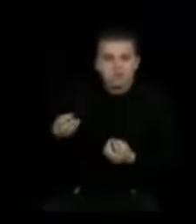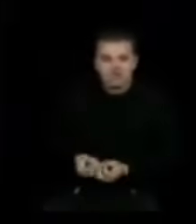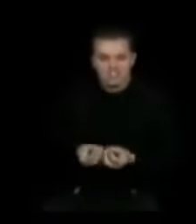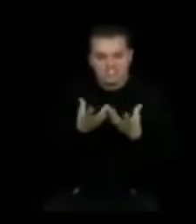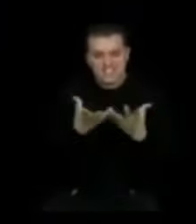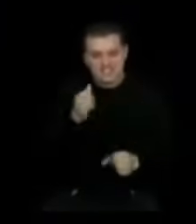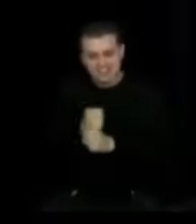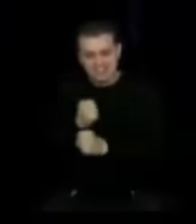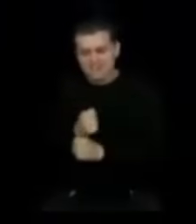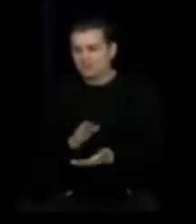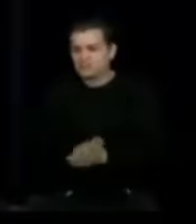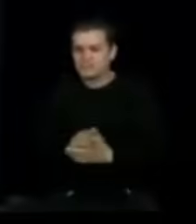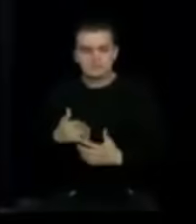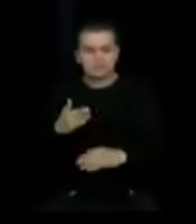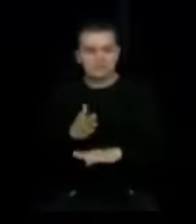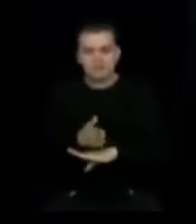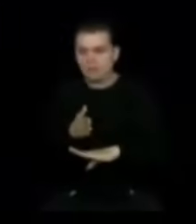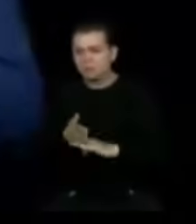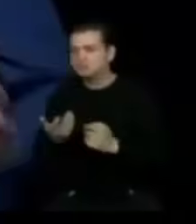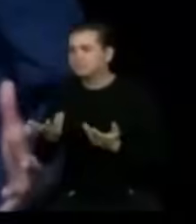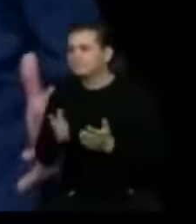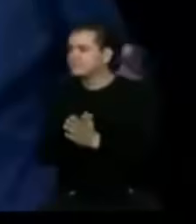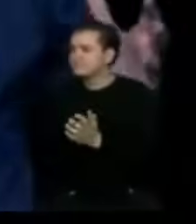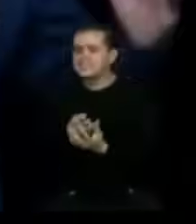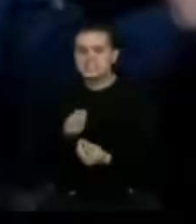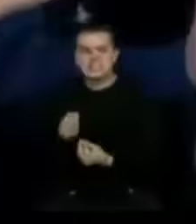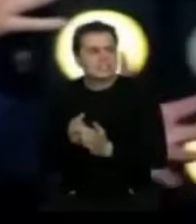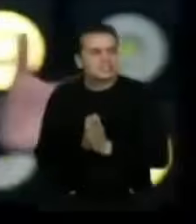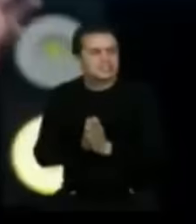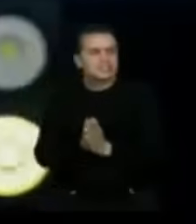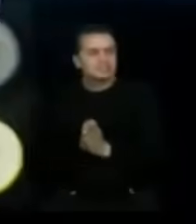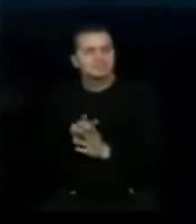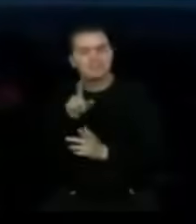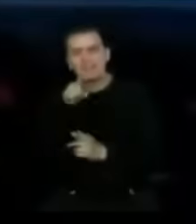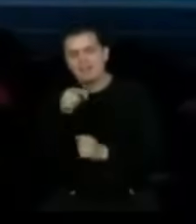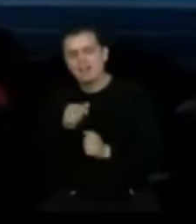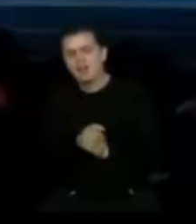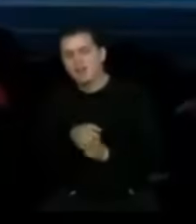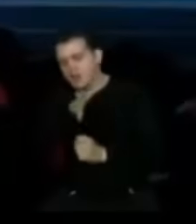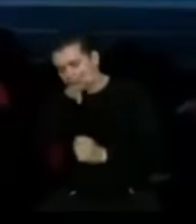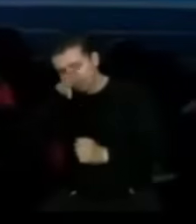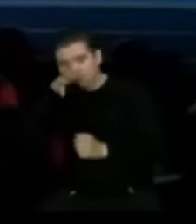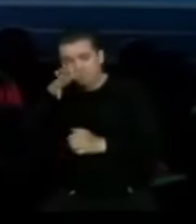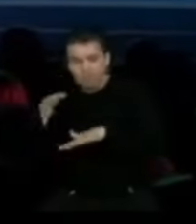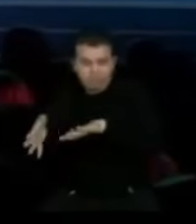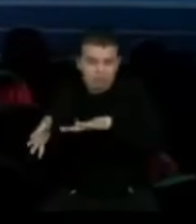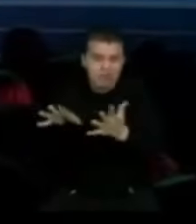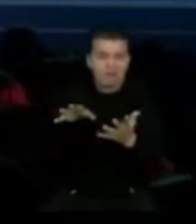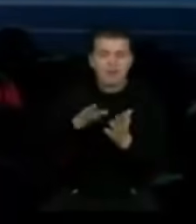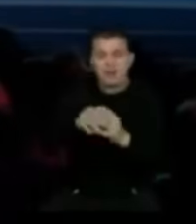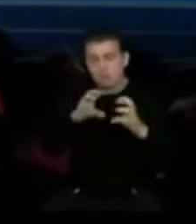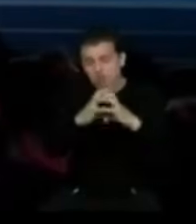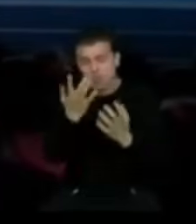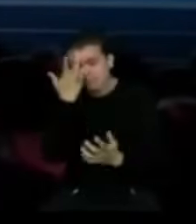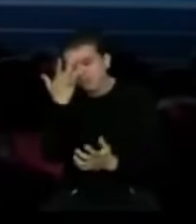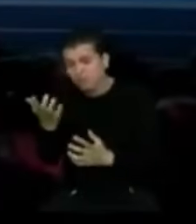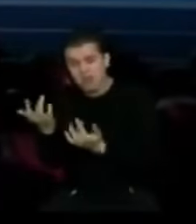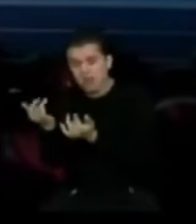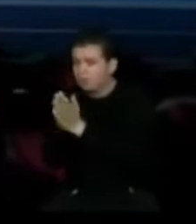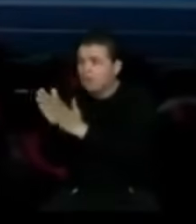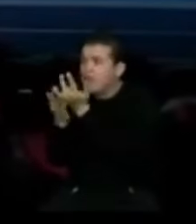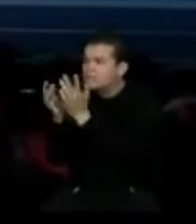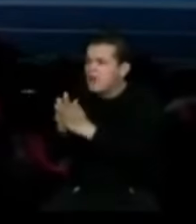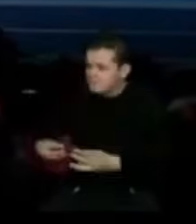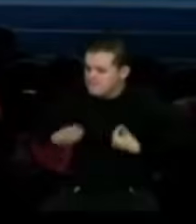ese mejor trabajo y vas a decir: ¿después qué? Por eso este mundo termina en la droga, en el alcohol, en el suicidio, porque no tienen una